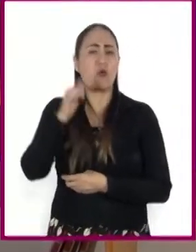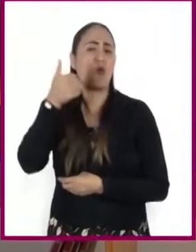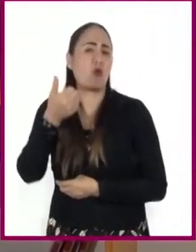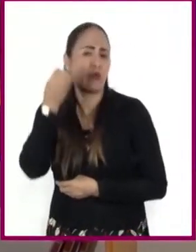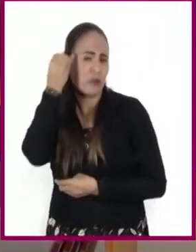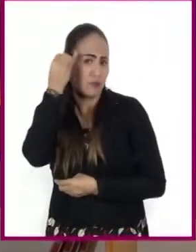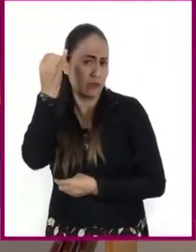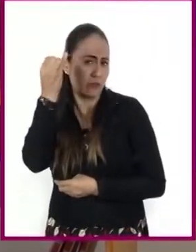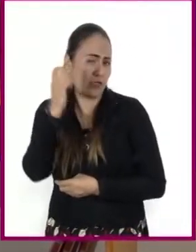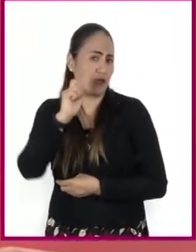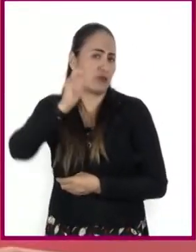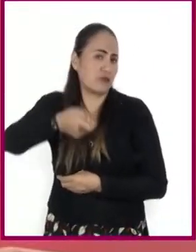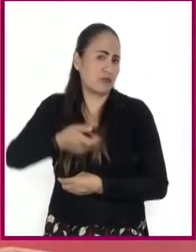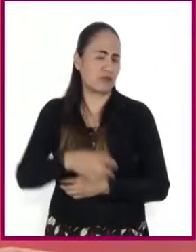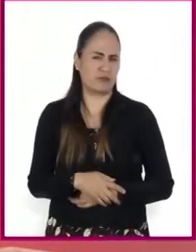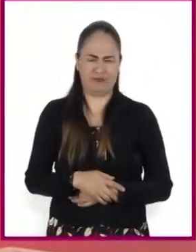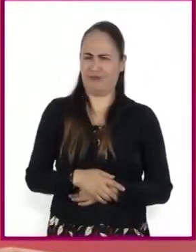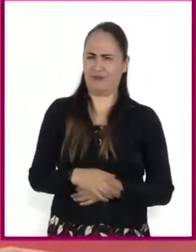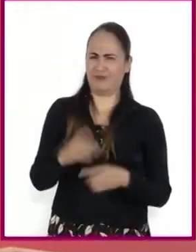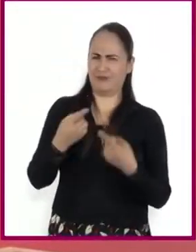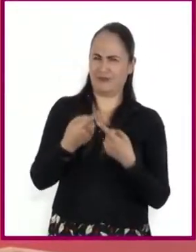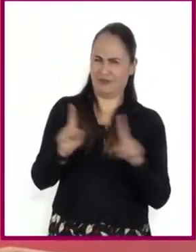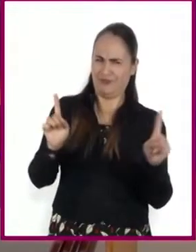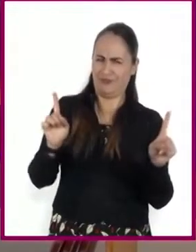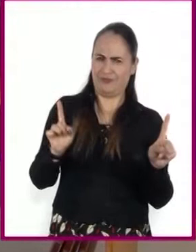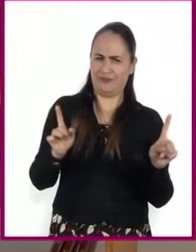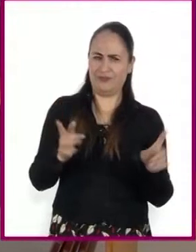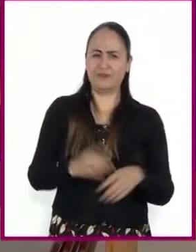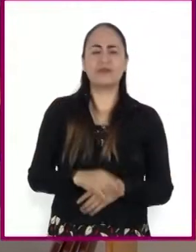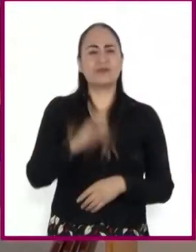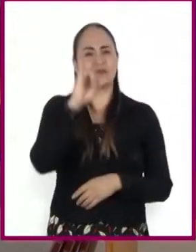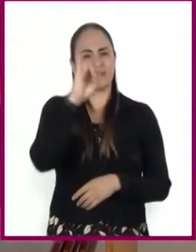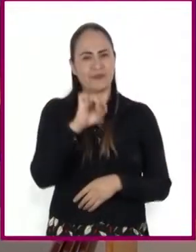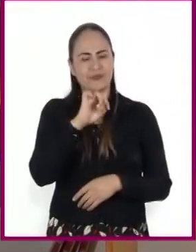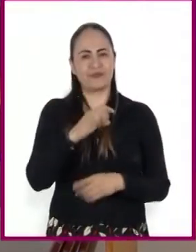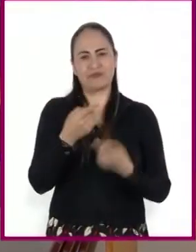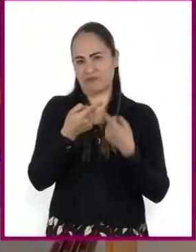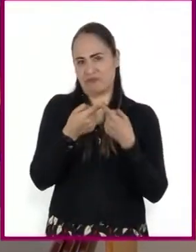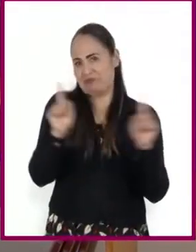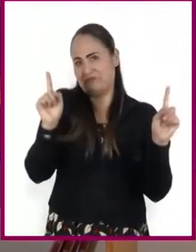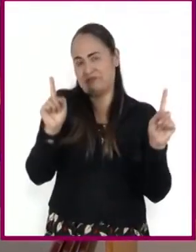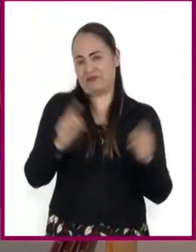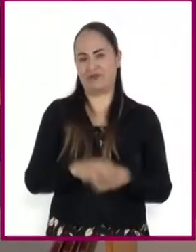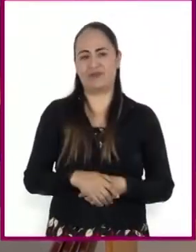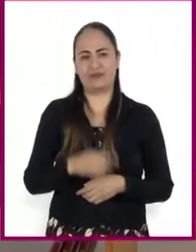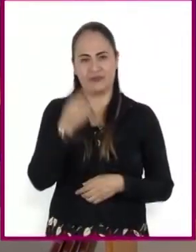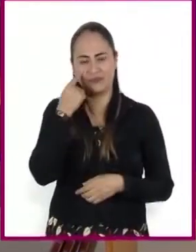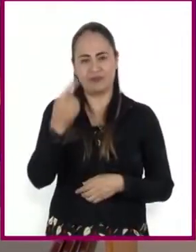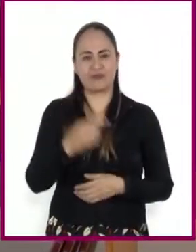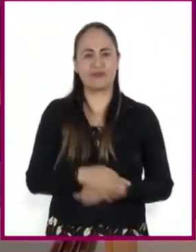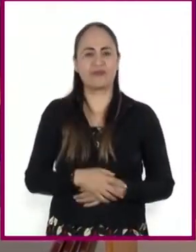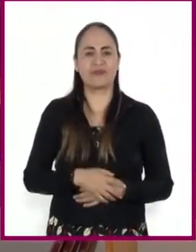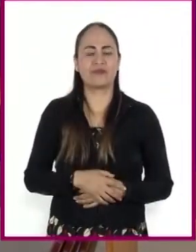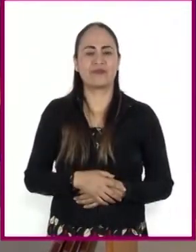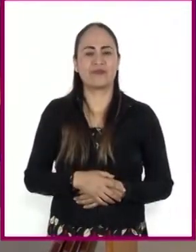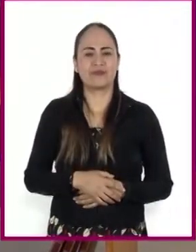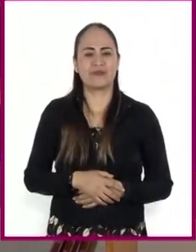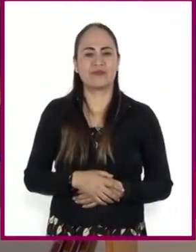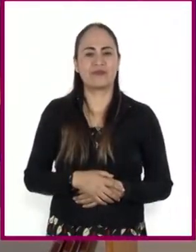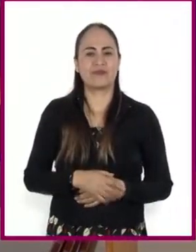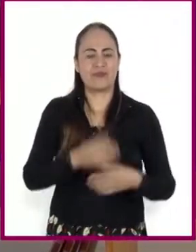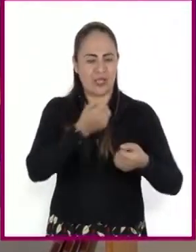diferentes. ¿Diferente? Sí, diferente, como esta. Expresión